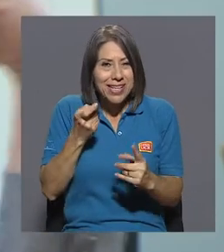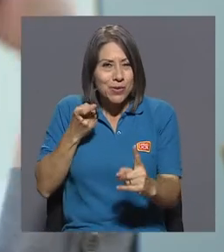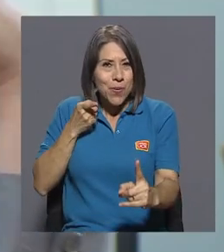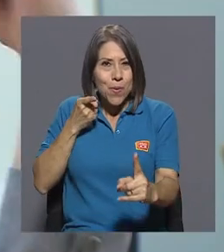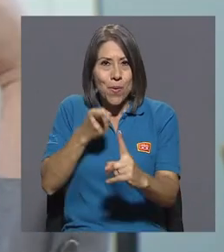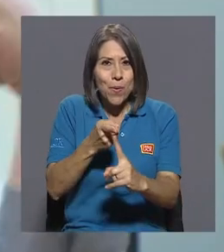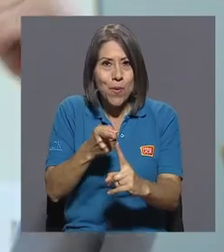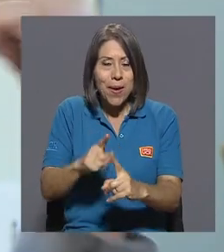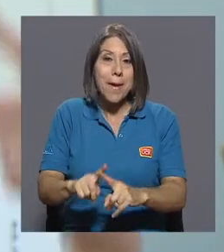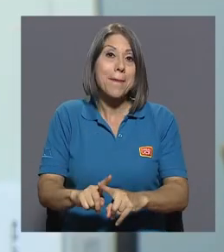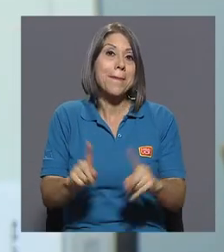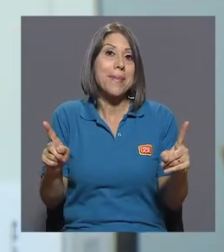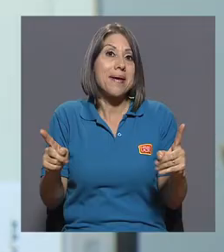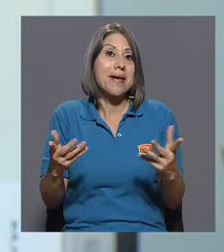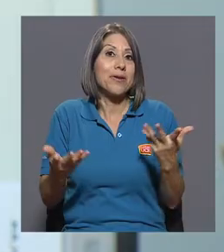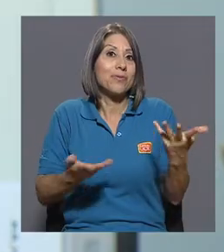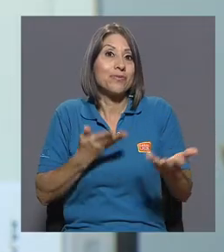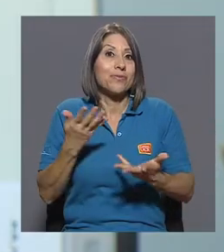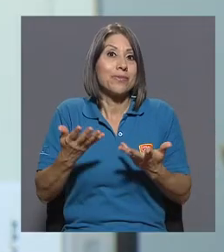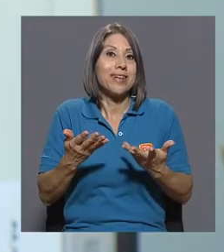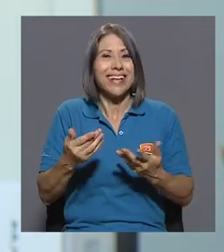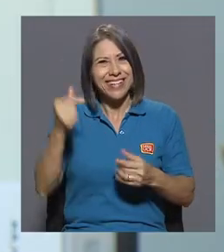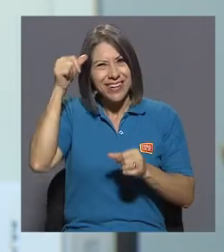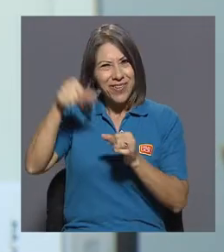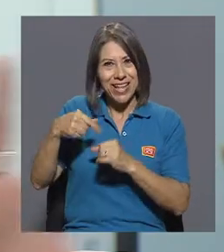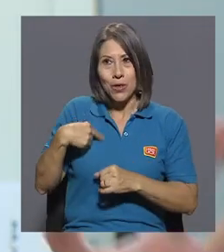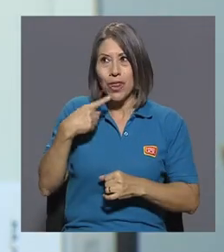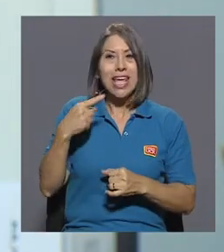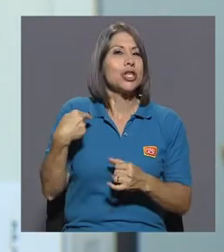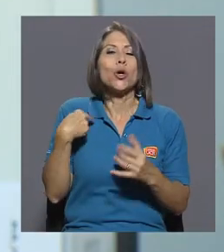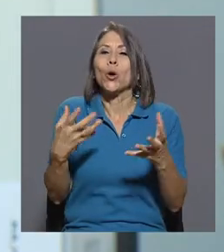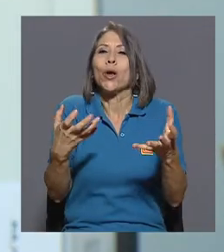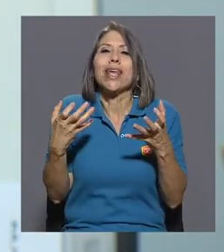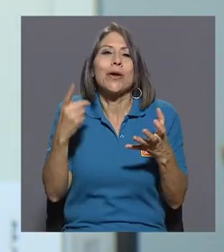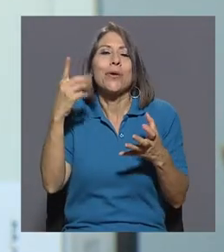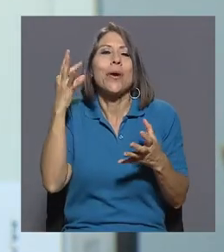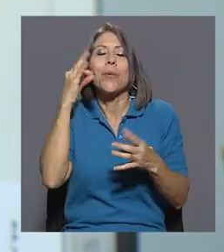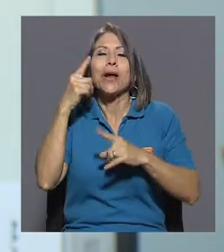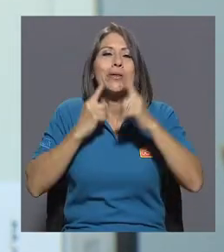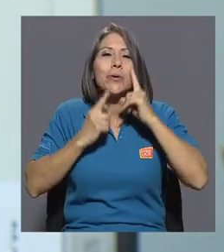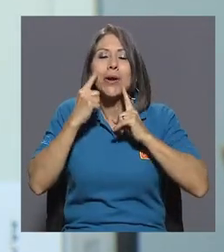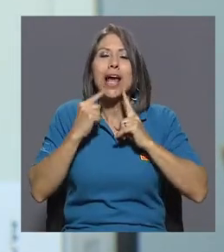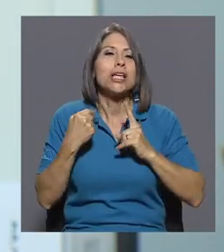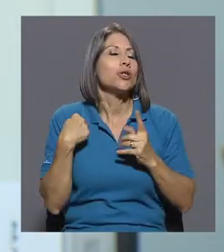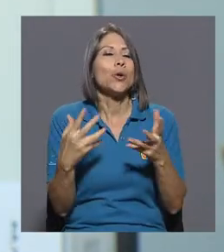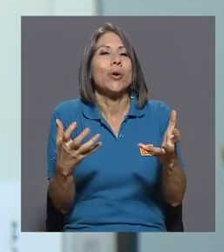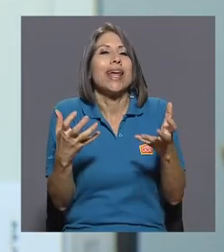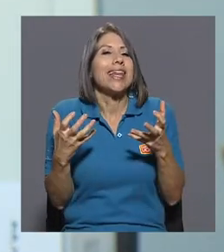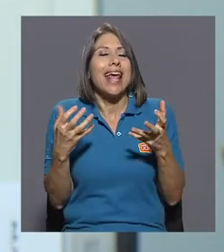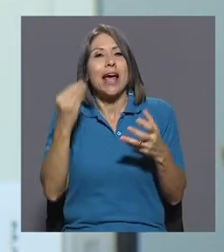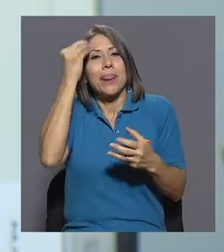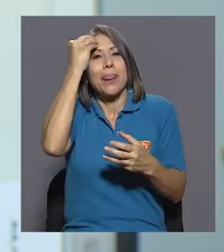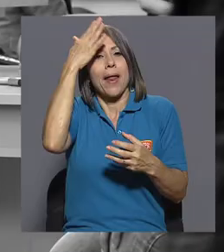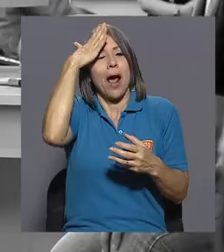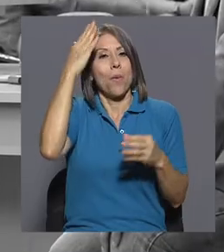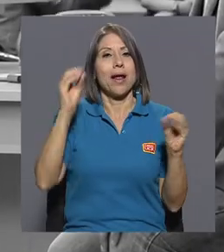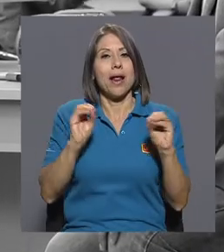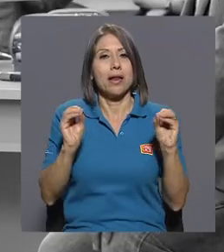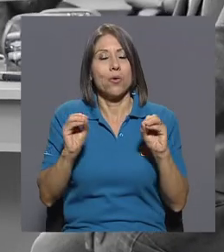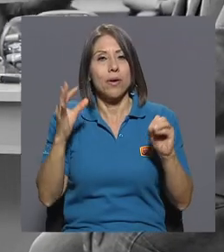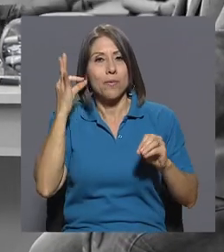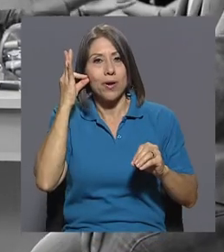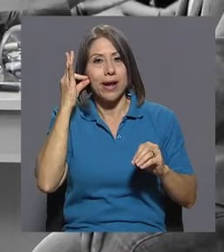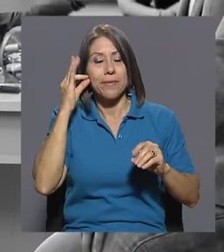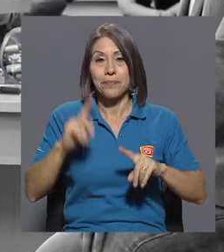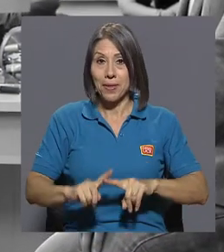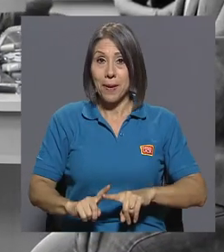ese que no hacer ninguna mujer llorar. Entonces, nunca quería generarle ningún trauma a ninguna mujer. Pero, ahora